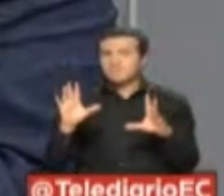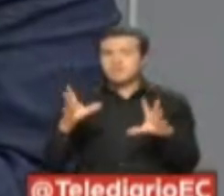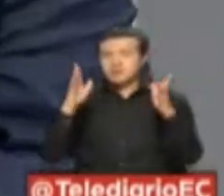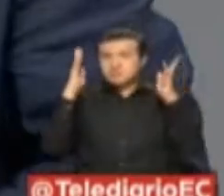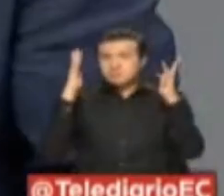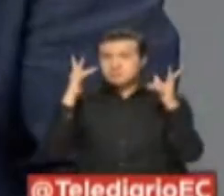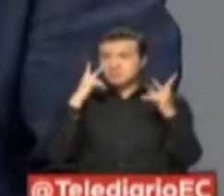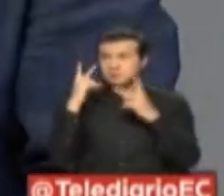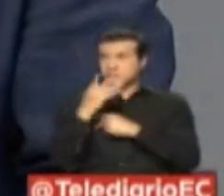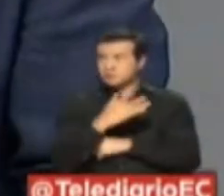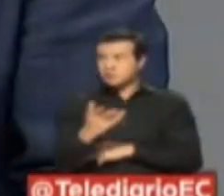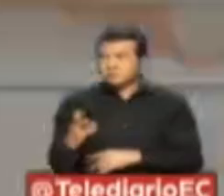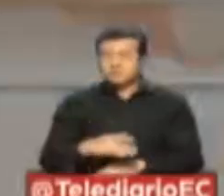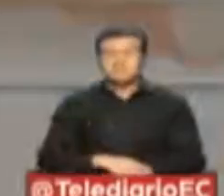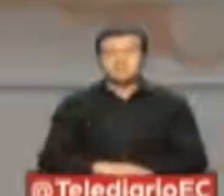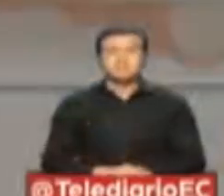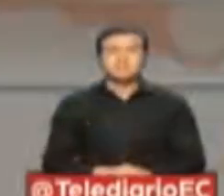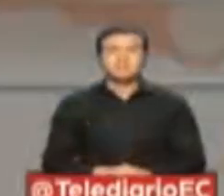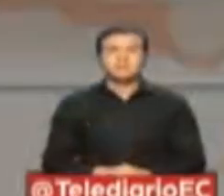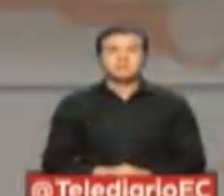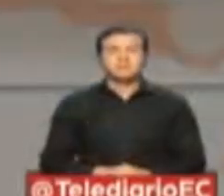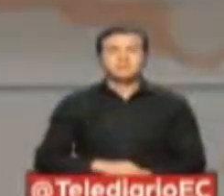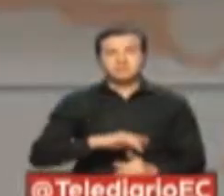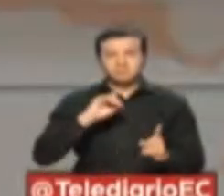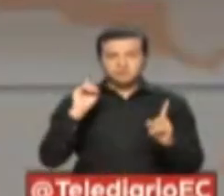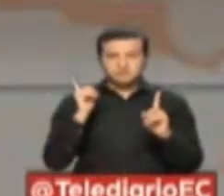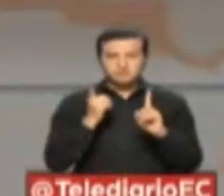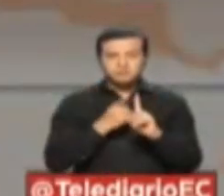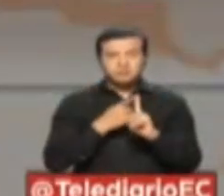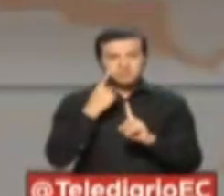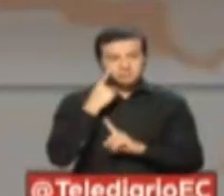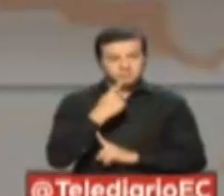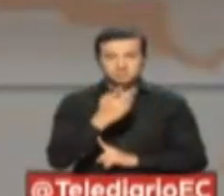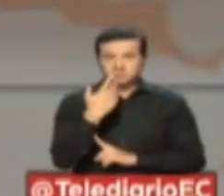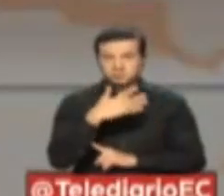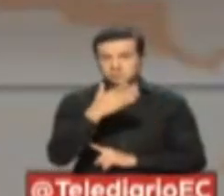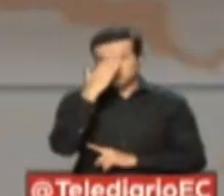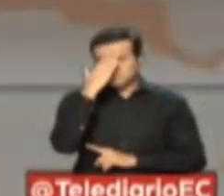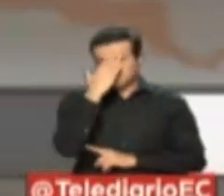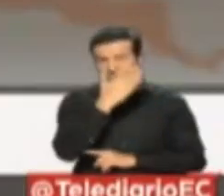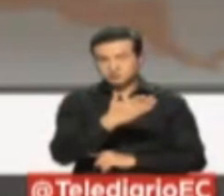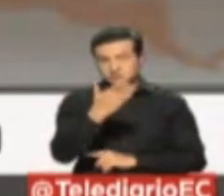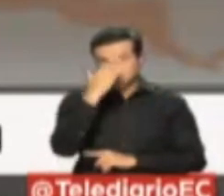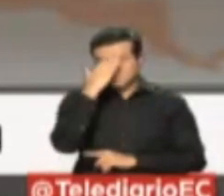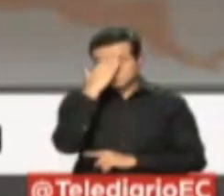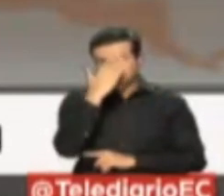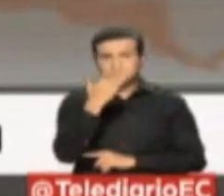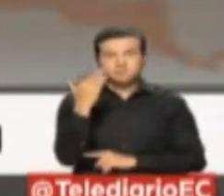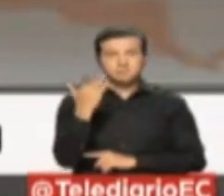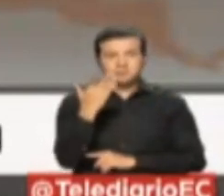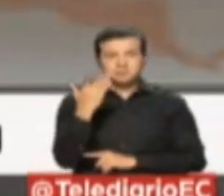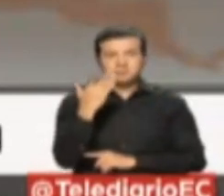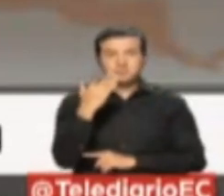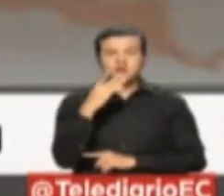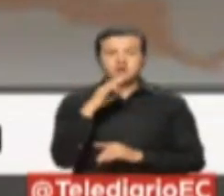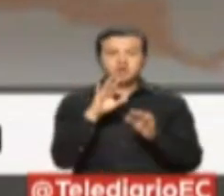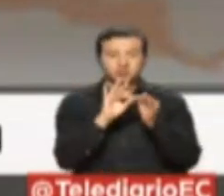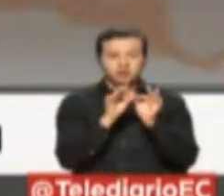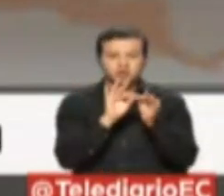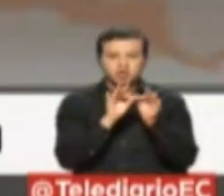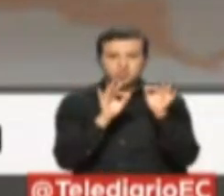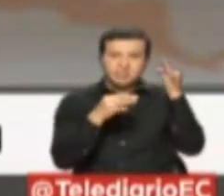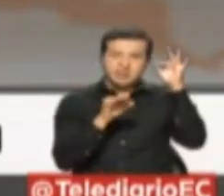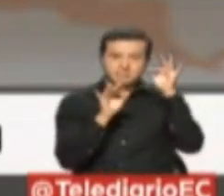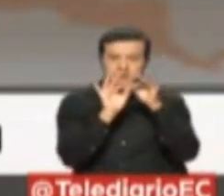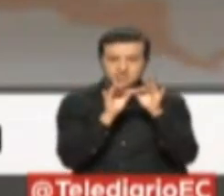en este aspecto ya mi primera parte por ejemplo lo que ya ustedes mucho conocen vamos a tener origami en